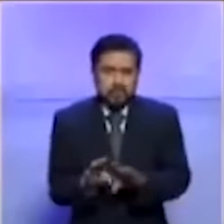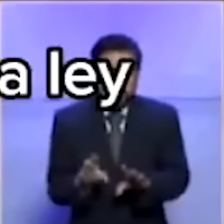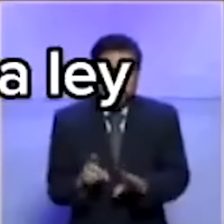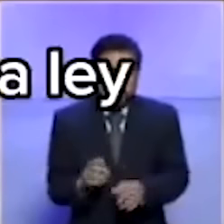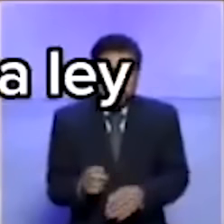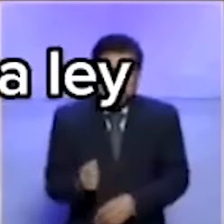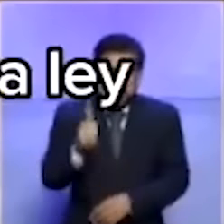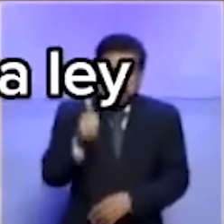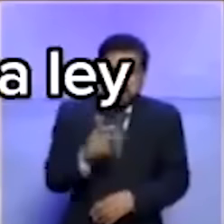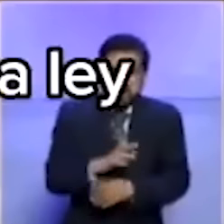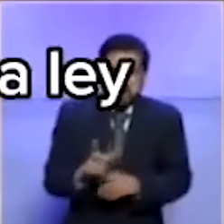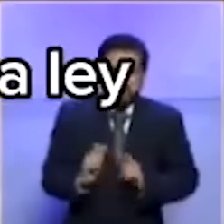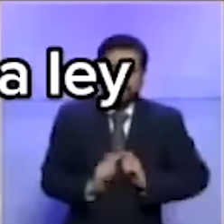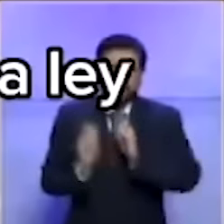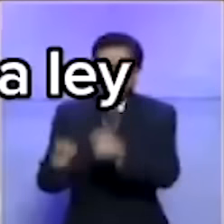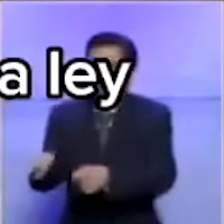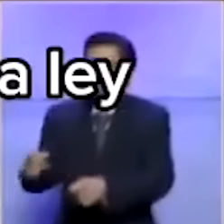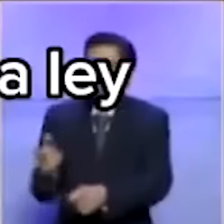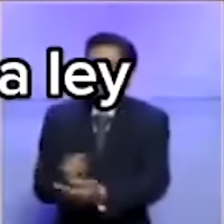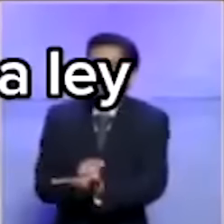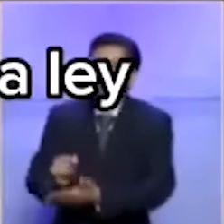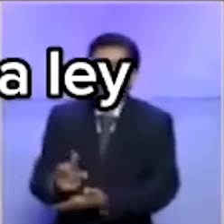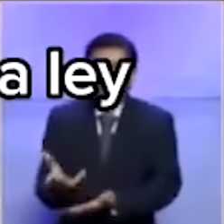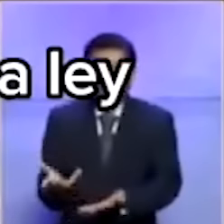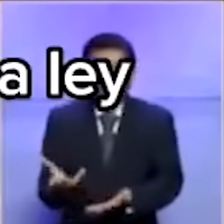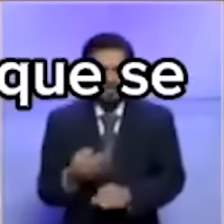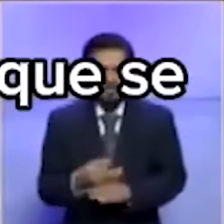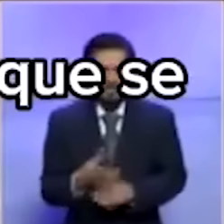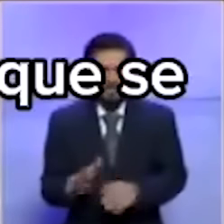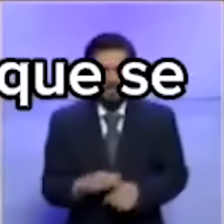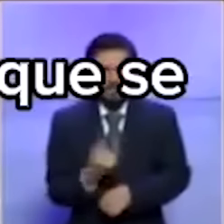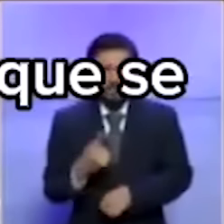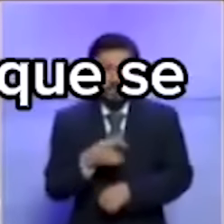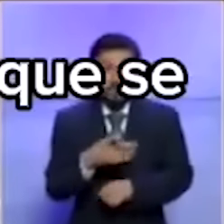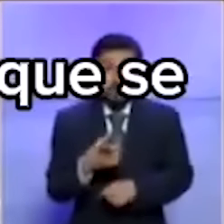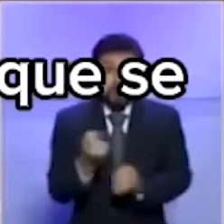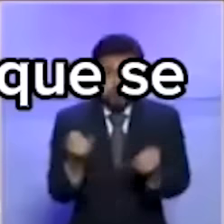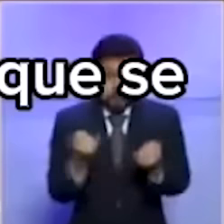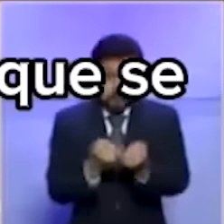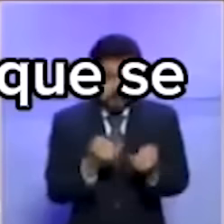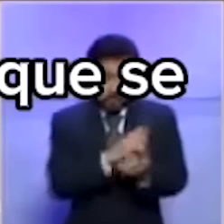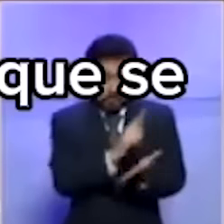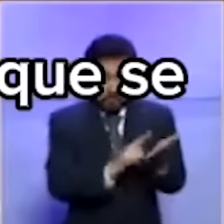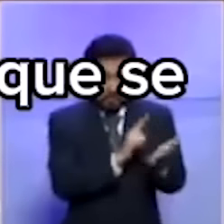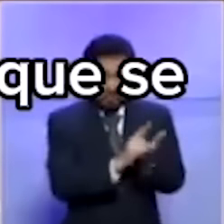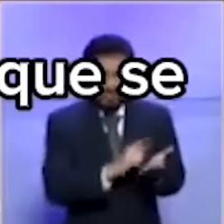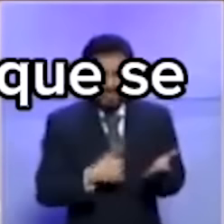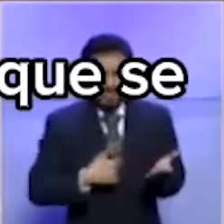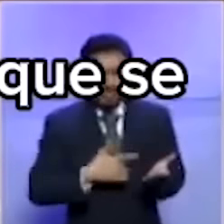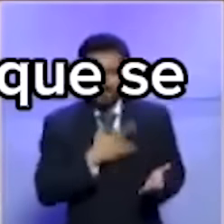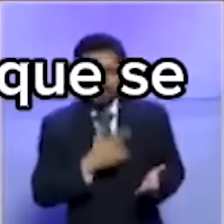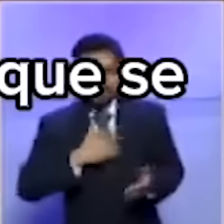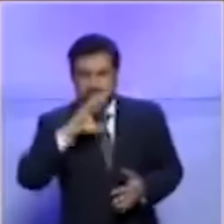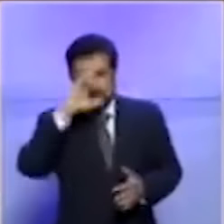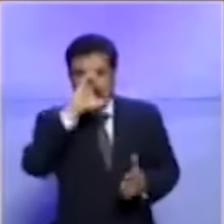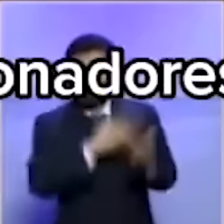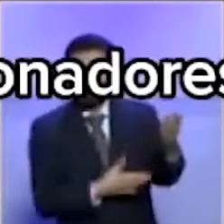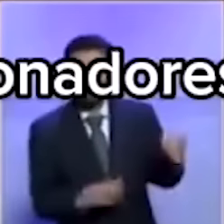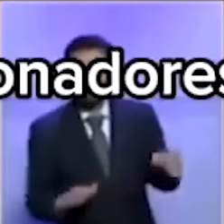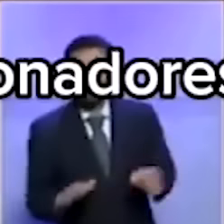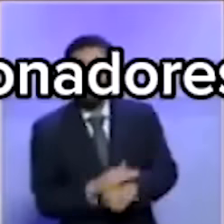vista finalmente la ineficacia en la aplicación de la ley cobró también forma en las dilaciones con la que